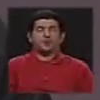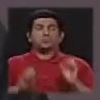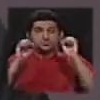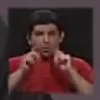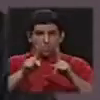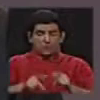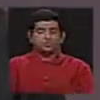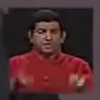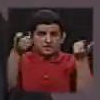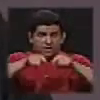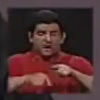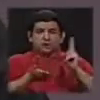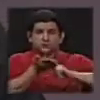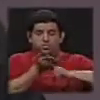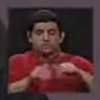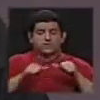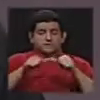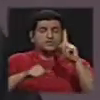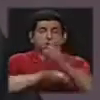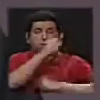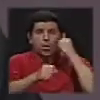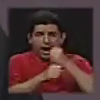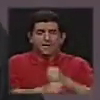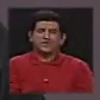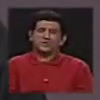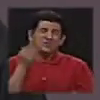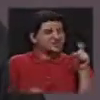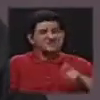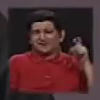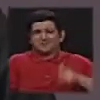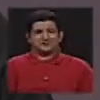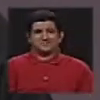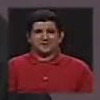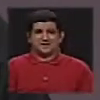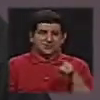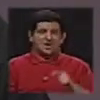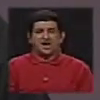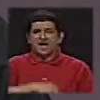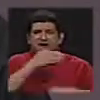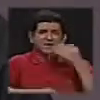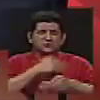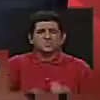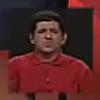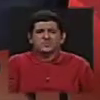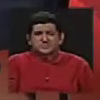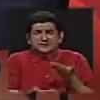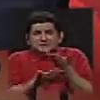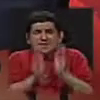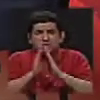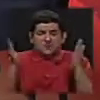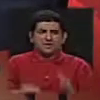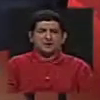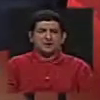en muchos de estos casos el contrato se prolonga un año más, ¿verdad? Por necesidad. Si va a tener que abrirse un proceso licitatorio, tienen la